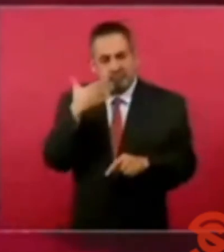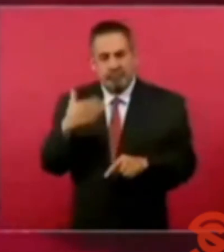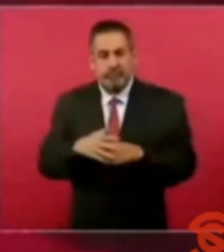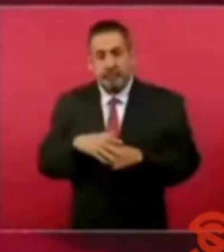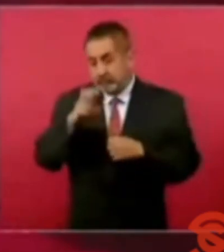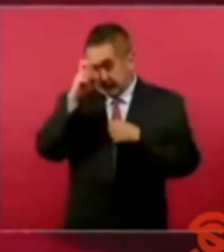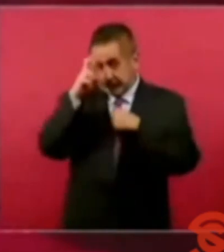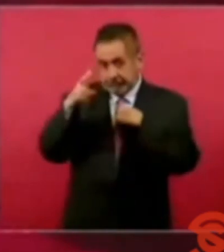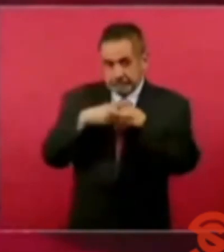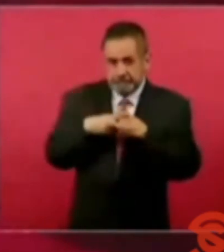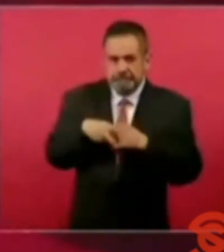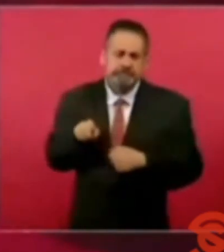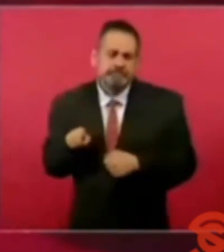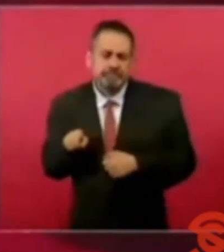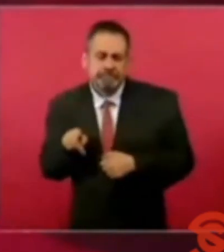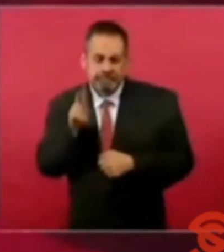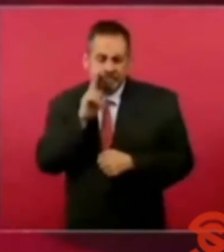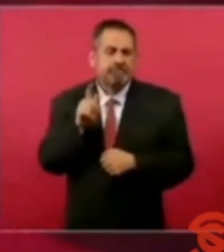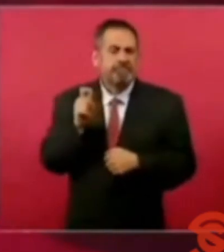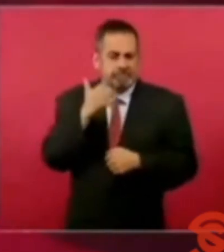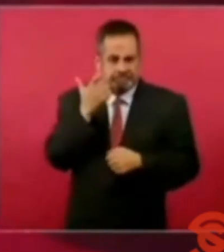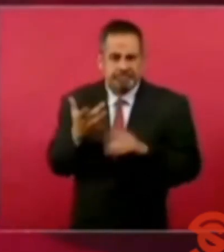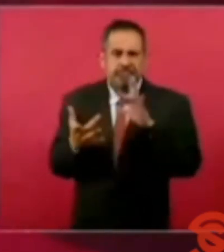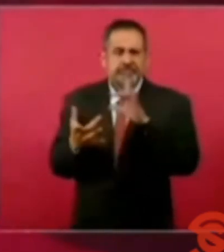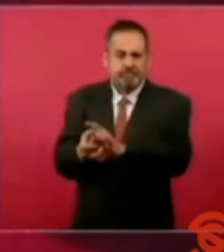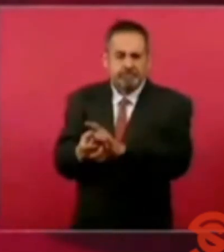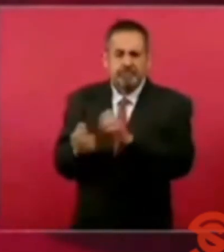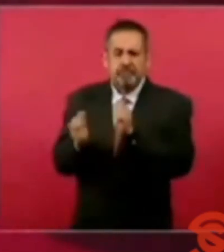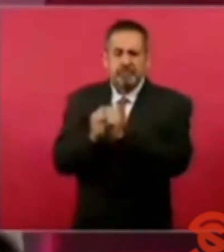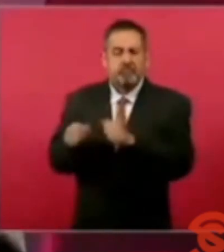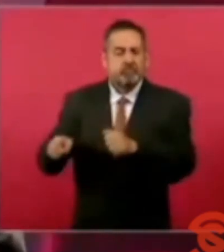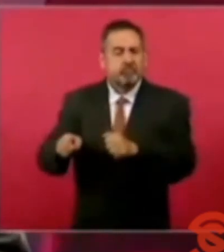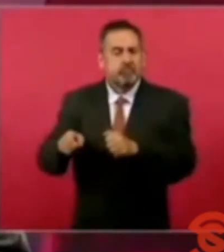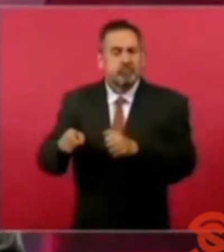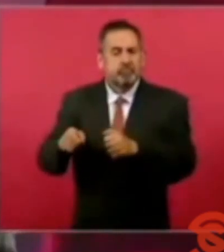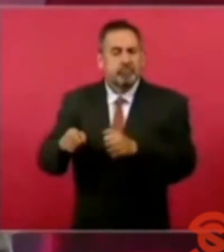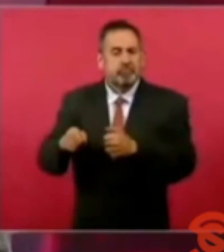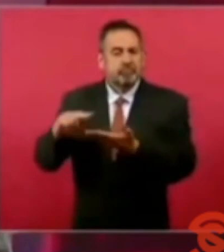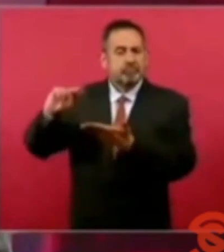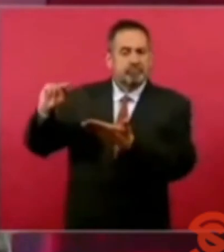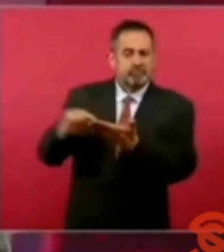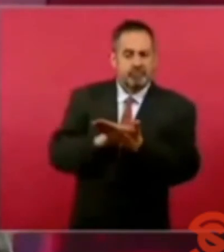Europa por que se firme un tratado